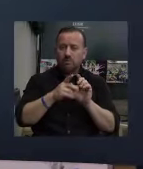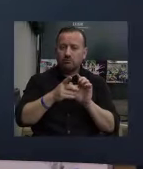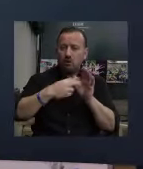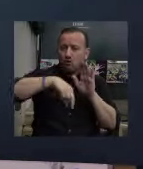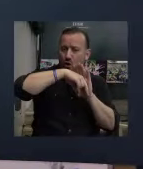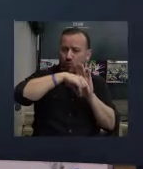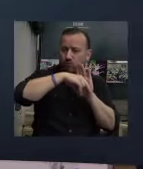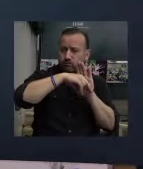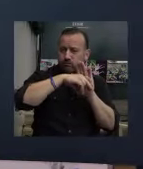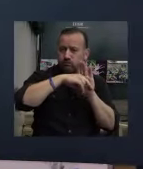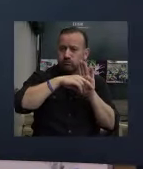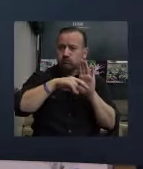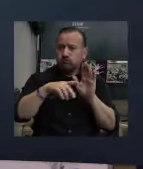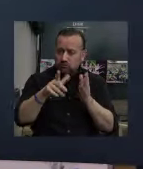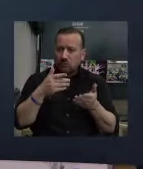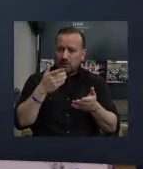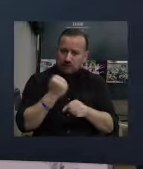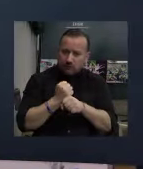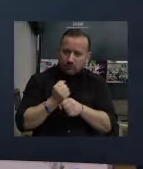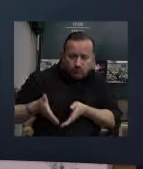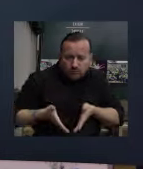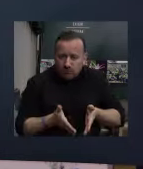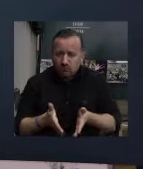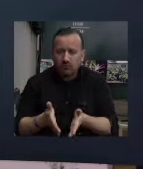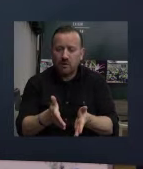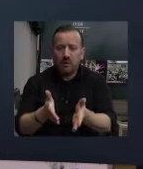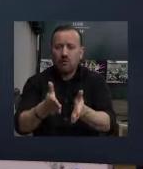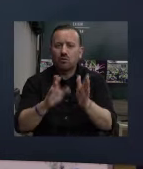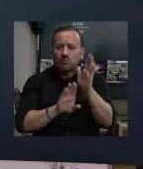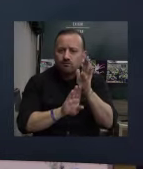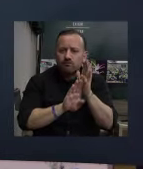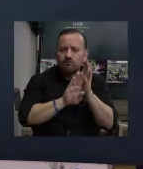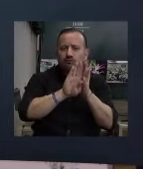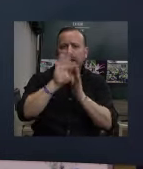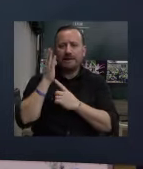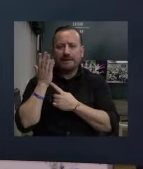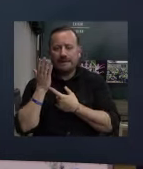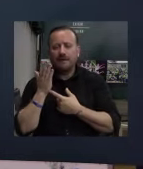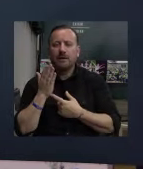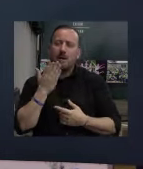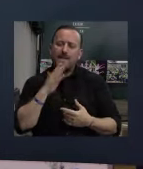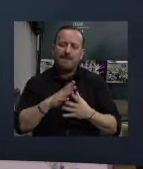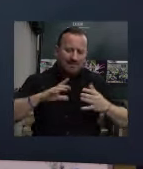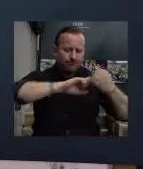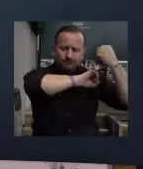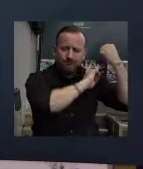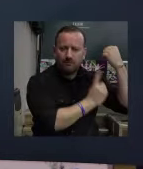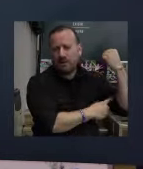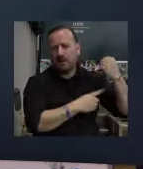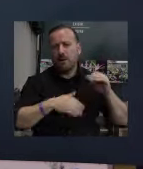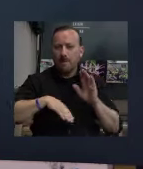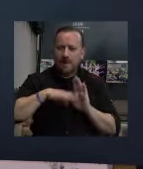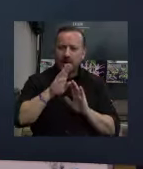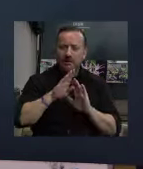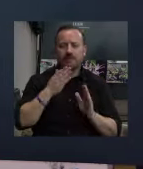es de donde se traza el camino hacia hacia la formación técnica de una manera mucho más robusta y mucho más eh mucho